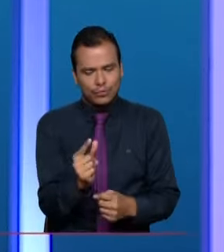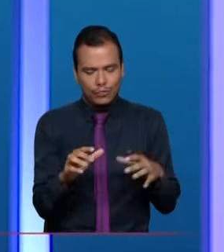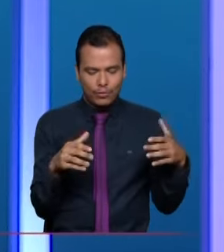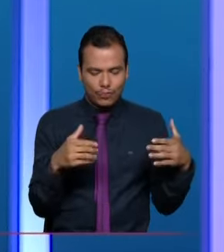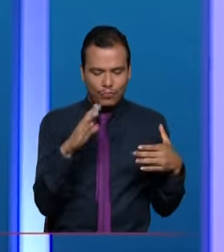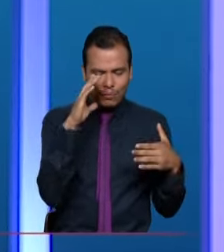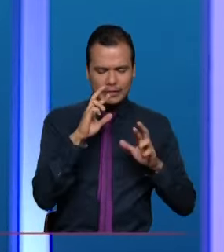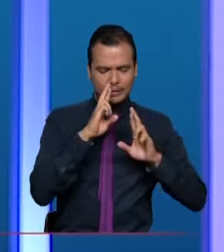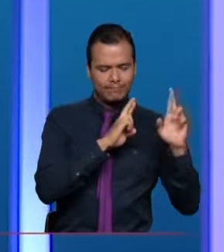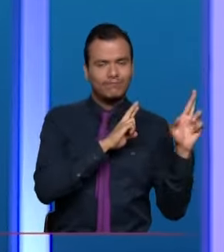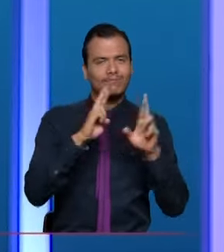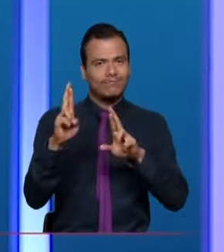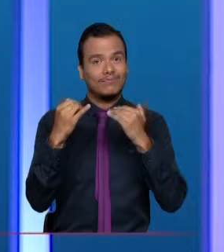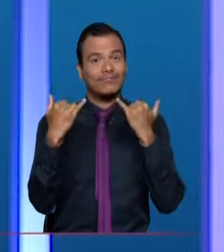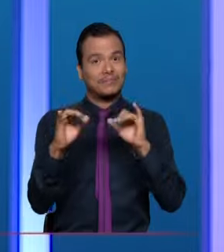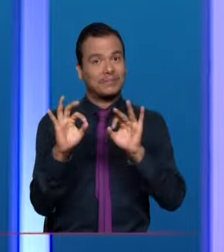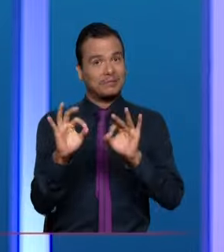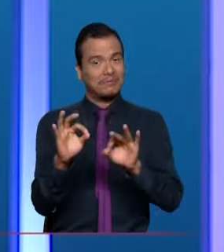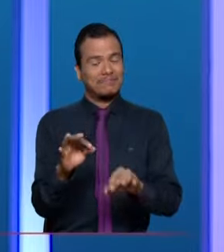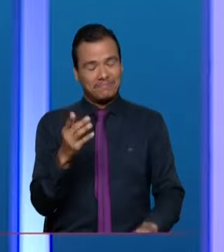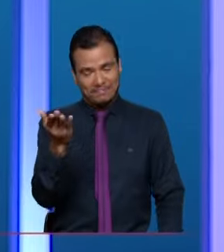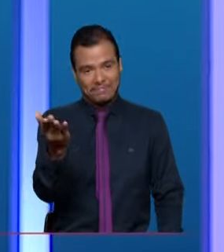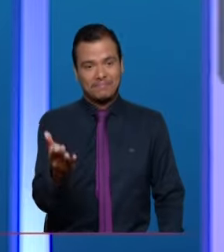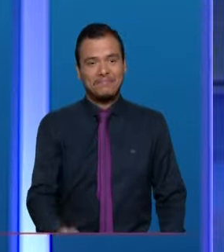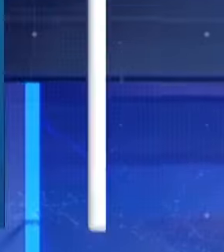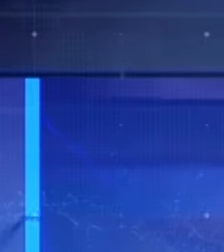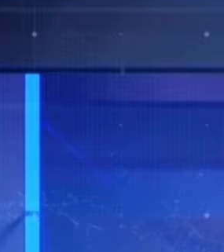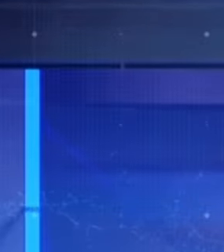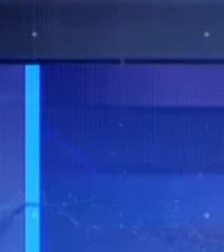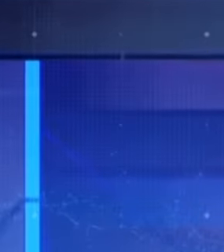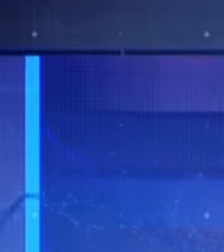de la institución en un emotivo acto.